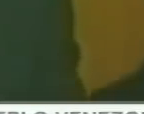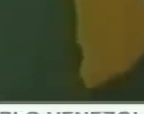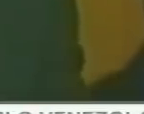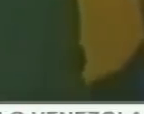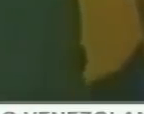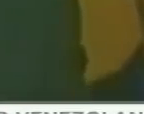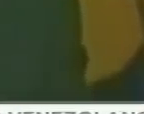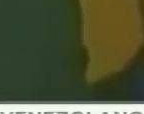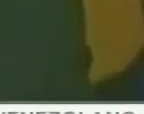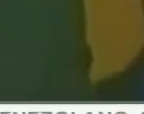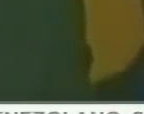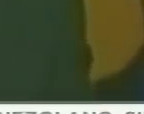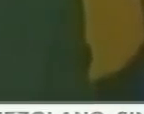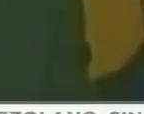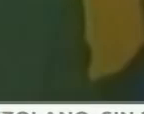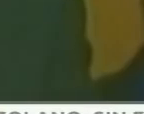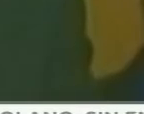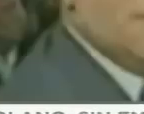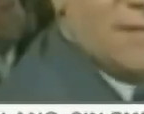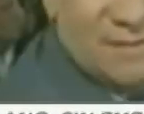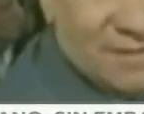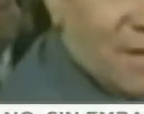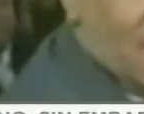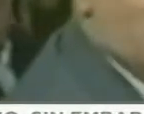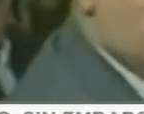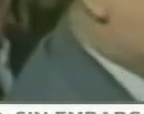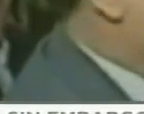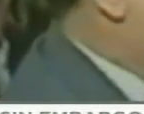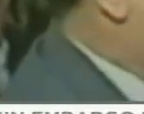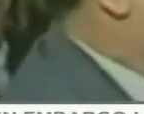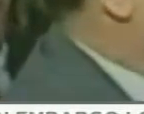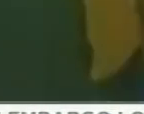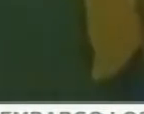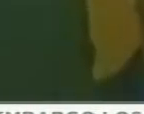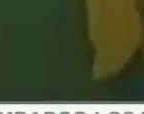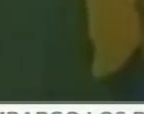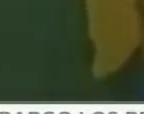Así como al fiscal general de la República.